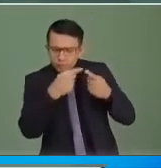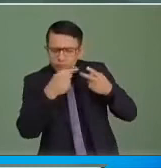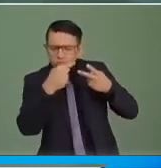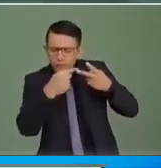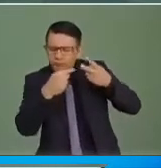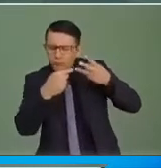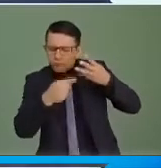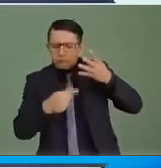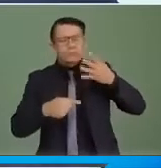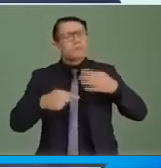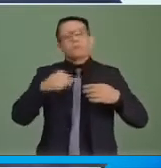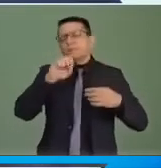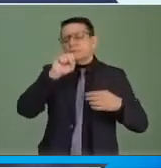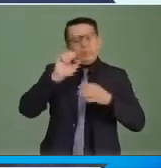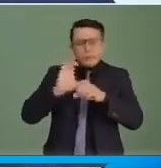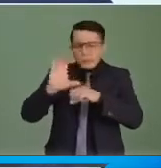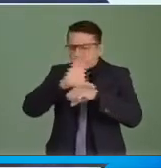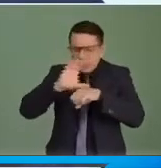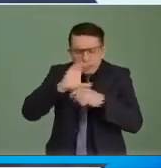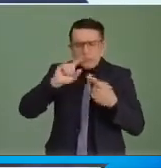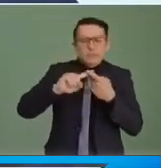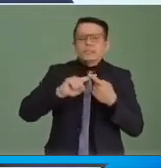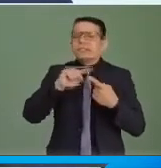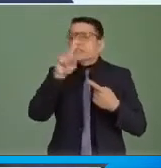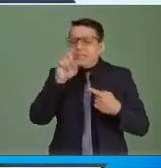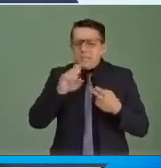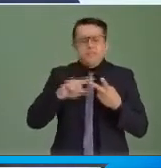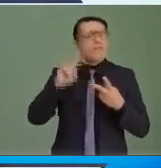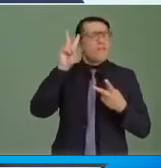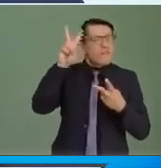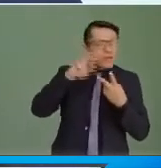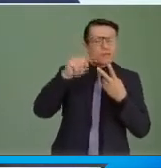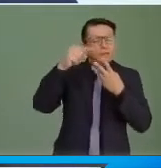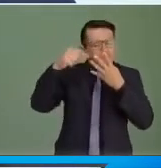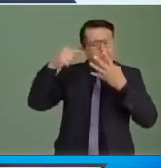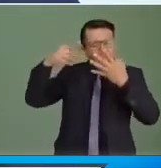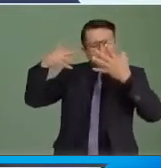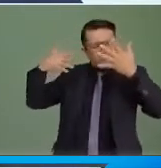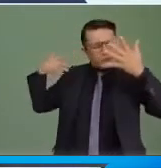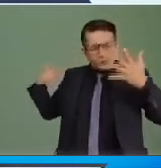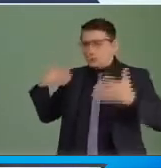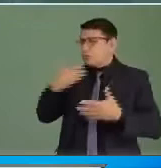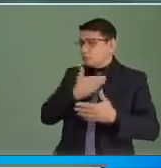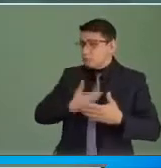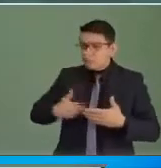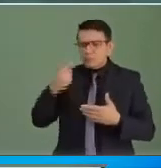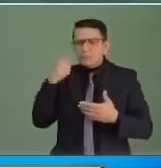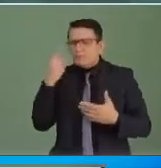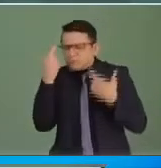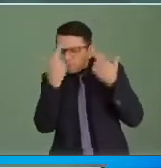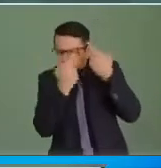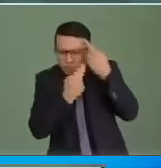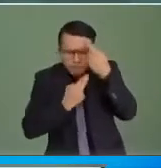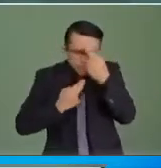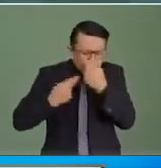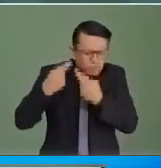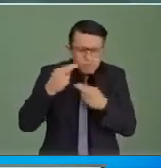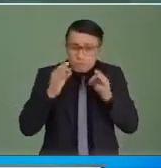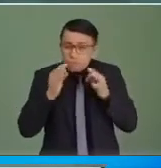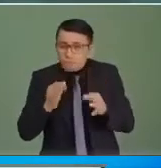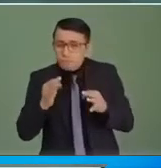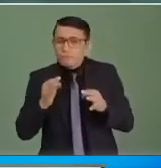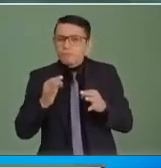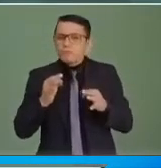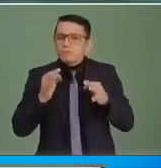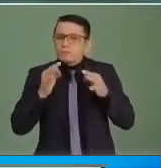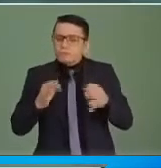poder someter a votación, si se someterá a juicio a los expresidentes de México del periodo neoliberal: Salinas, Zedillo,